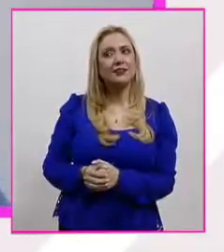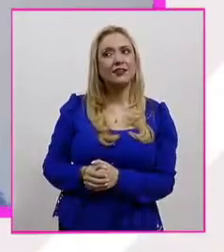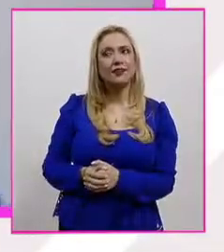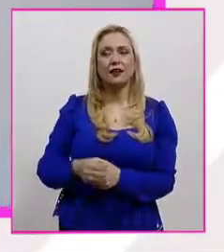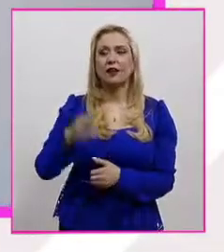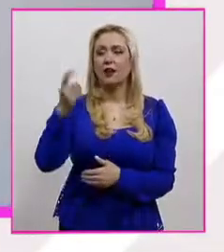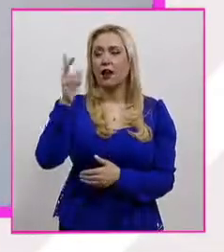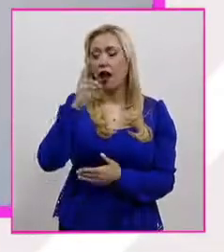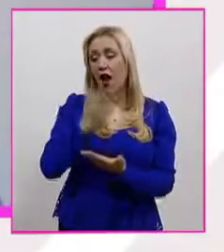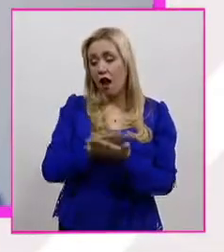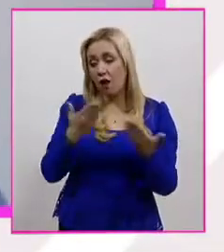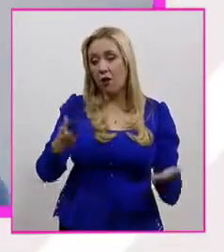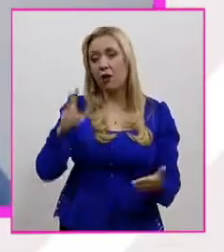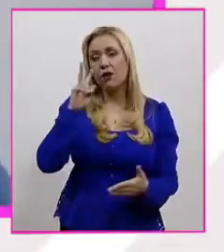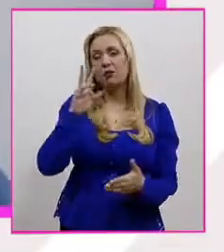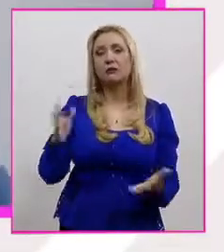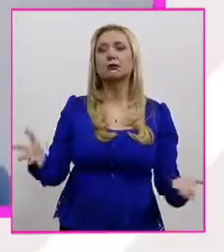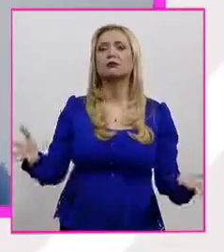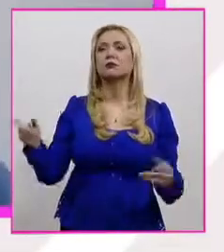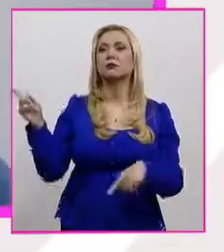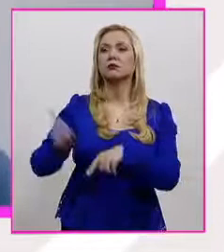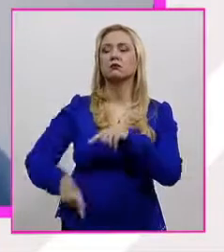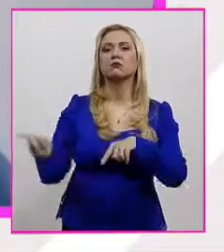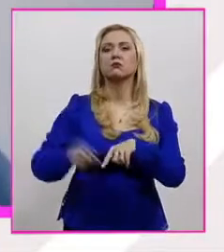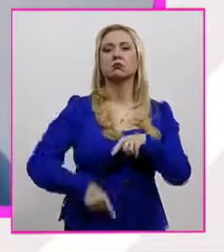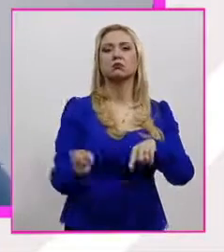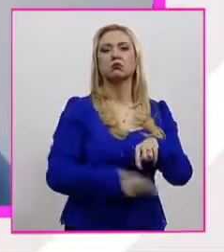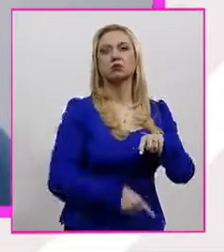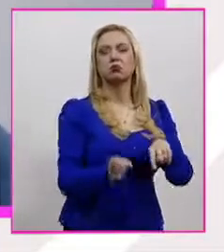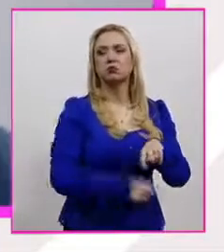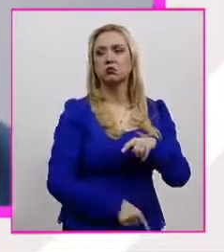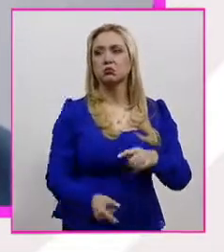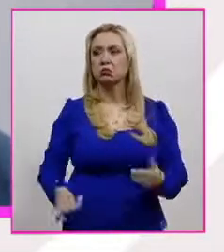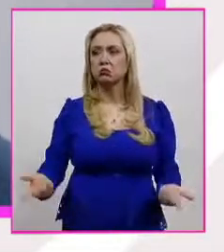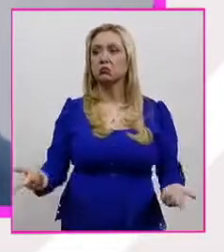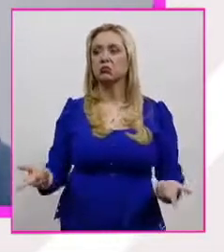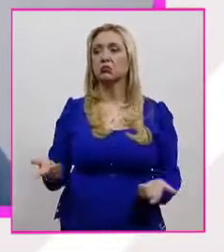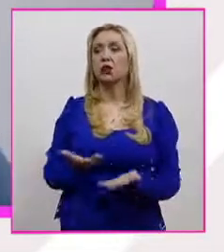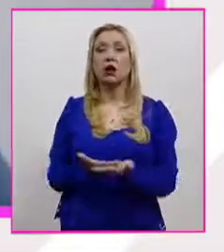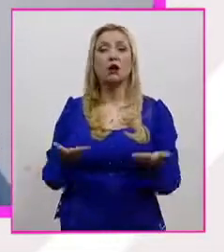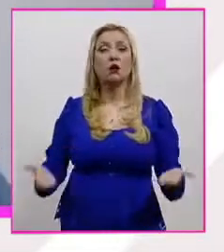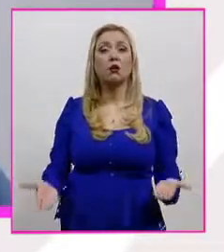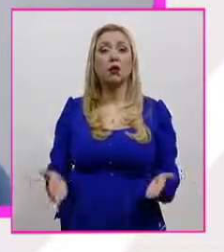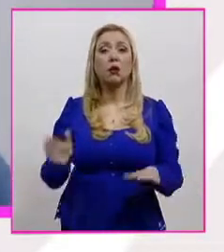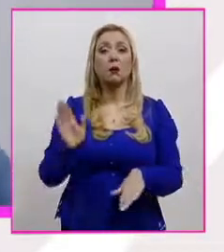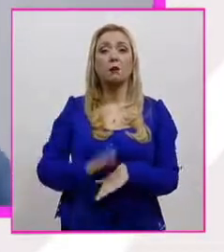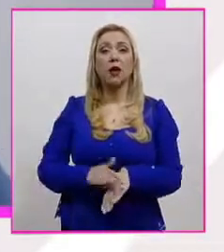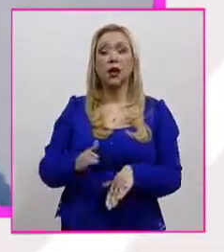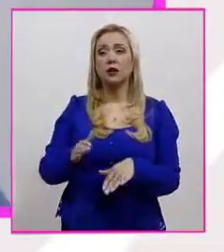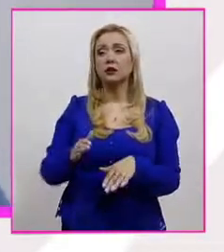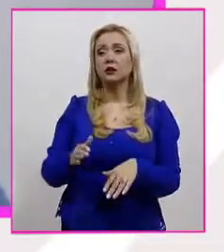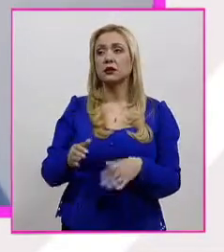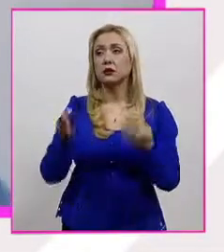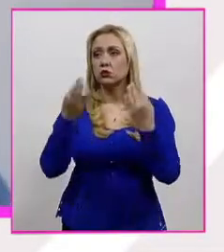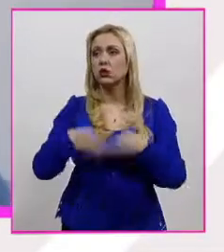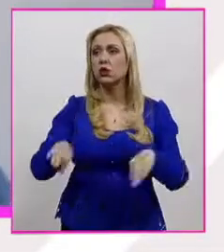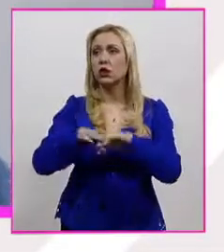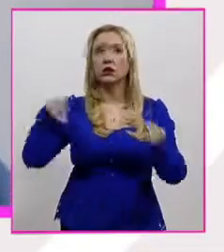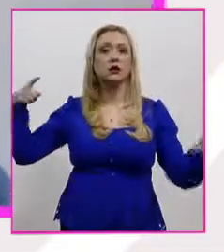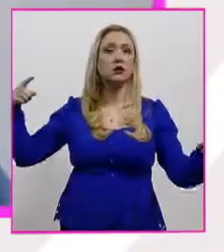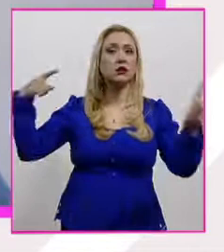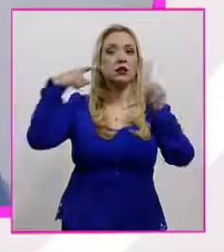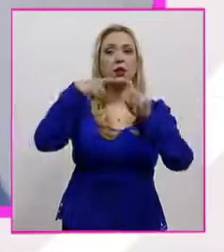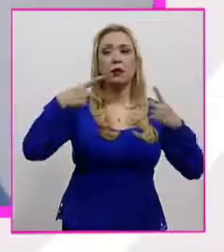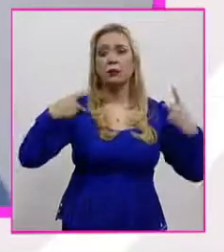indicadores cambian y más o menos podemos advertir que ya lo que importa, más bien podemos asegurar que ya lo que importa no son